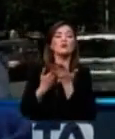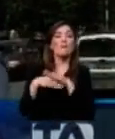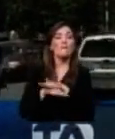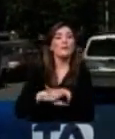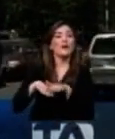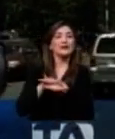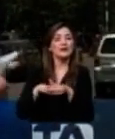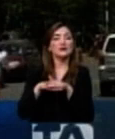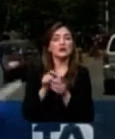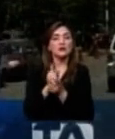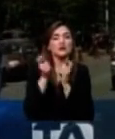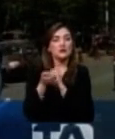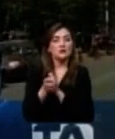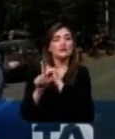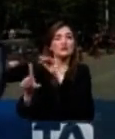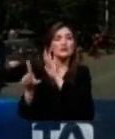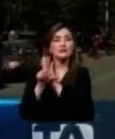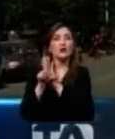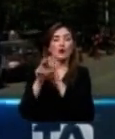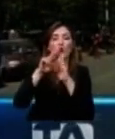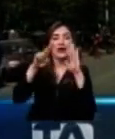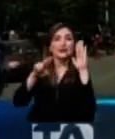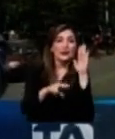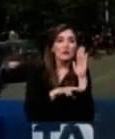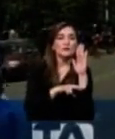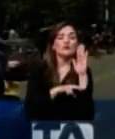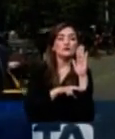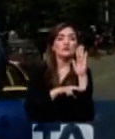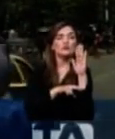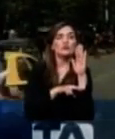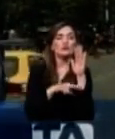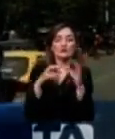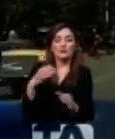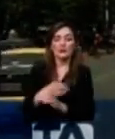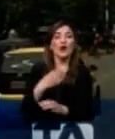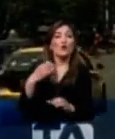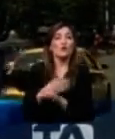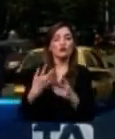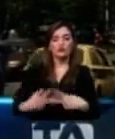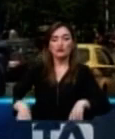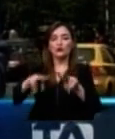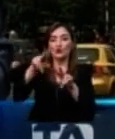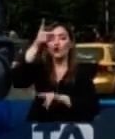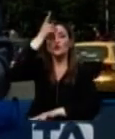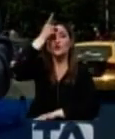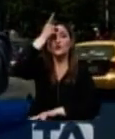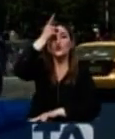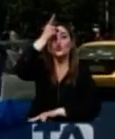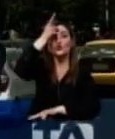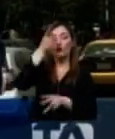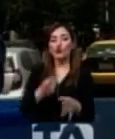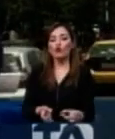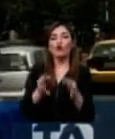base a la modificación de leyes y reglamentos que calculan el monto de endeudamiento y la